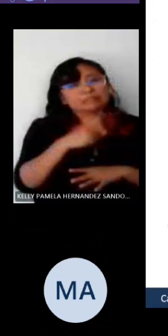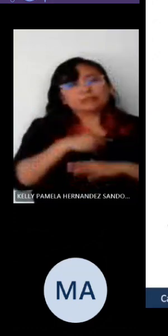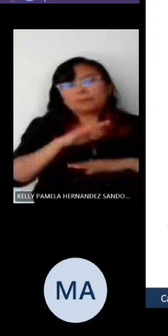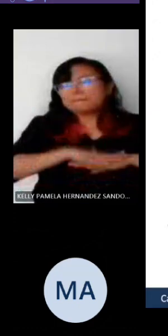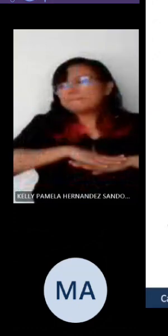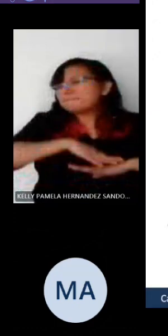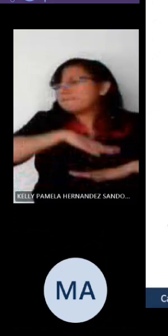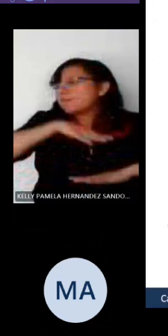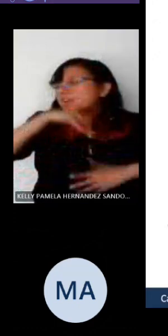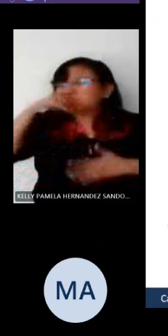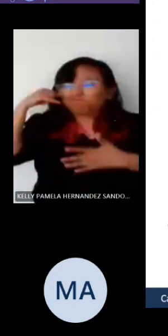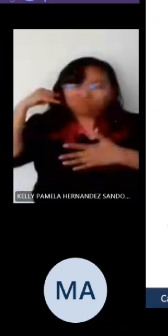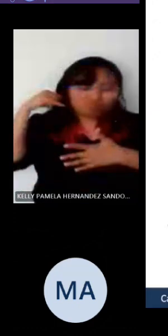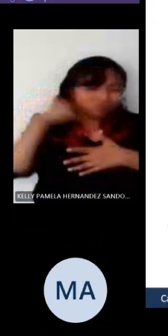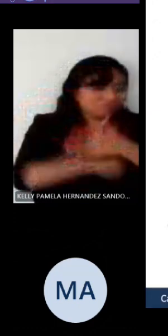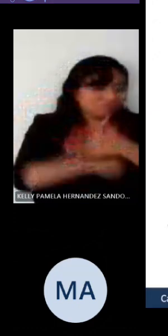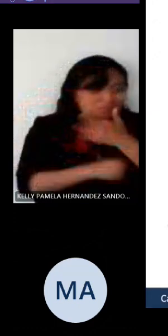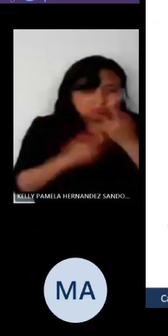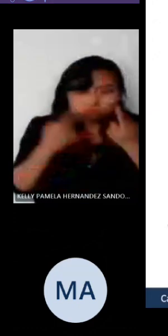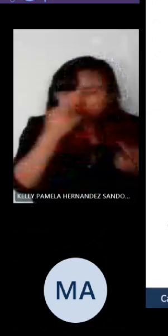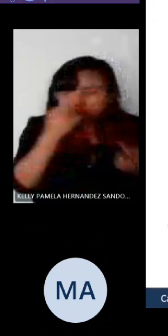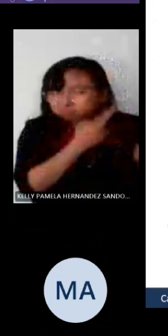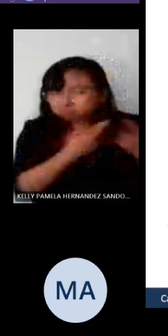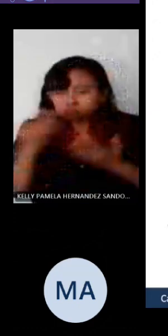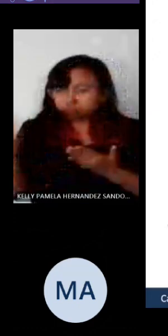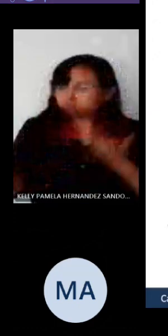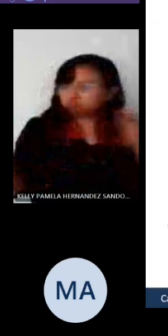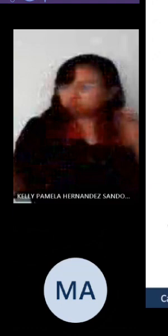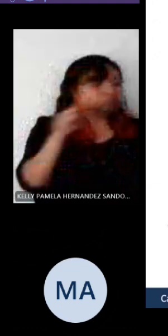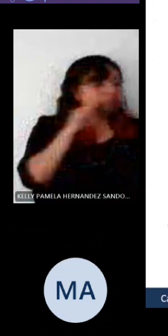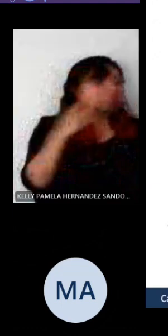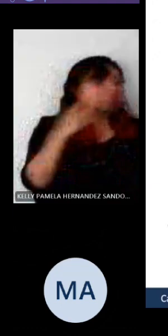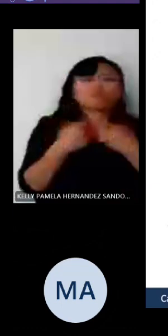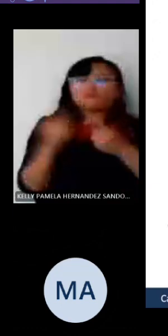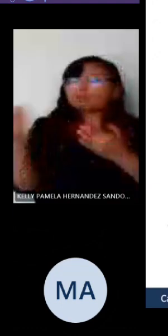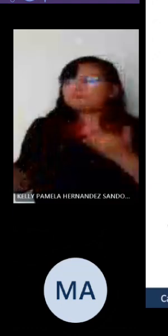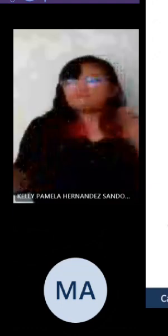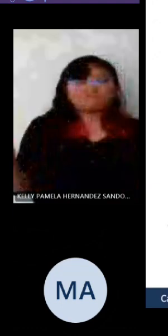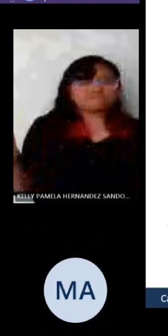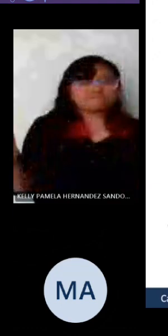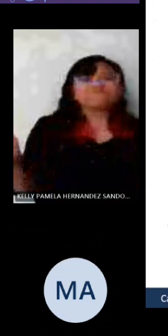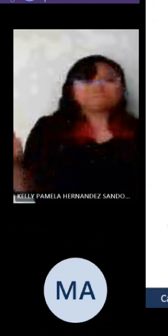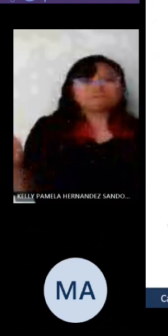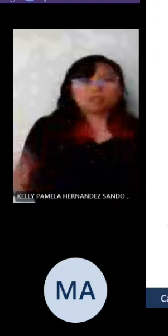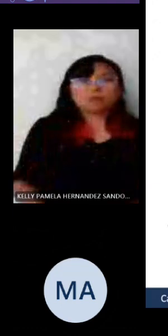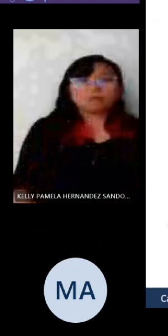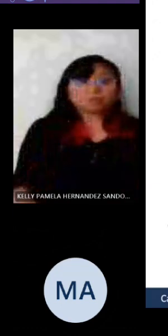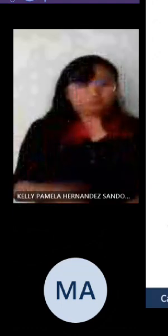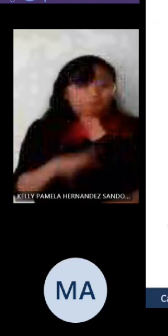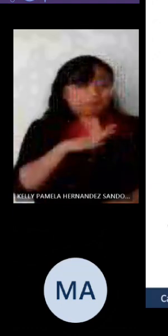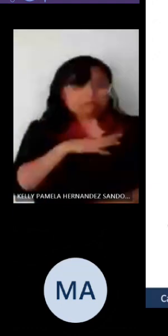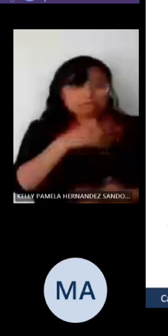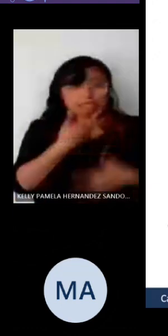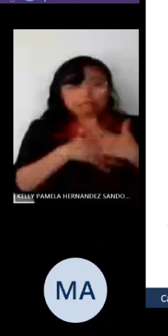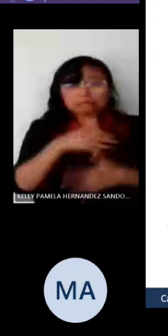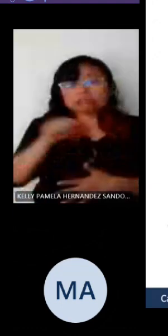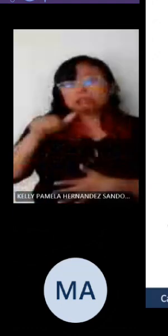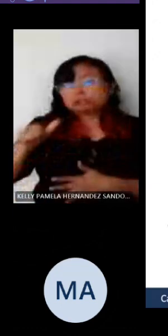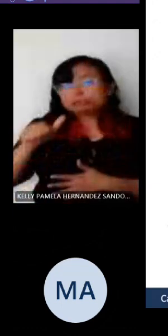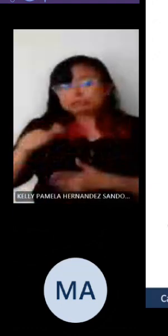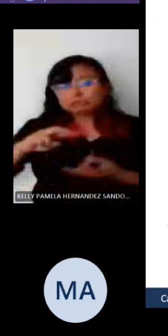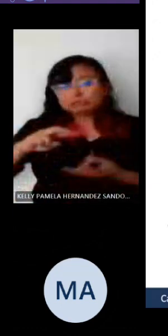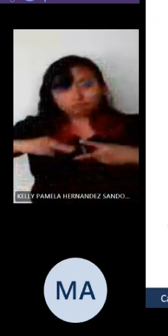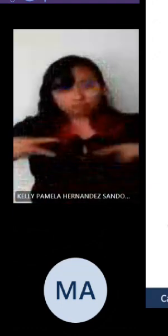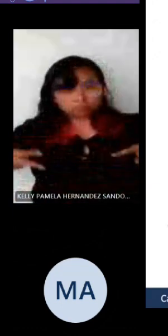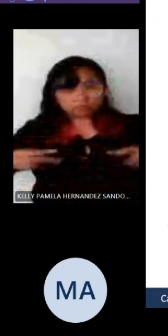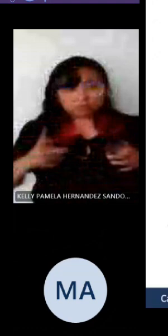para poderlo diferenciar. Entonces, como ya les decía, hay cerca de 15 a 16 genes involucrados en Usher. ¿Y por